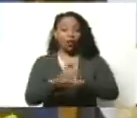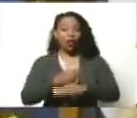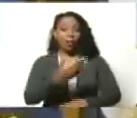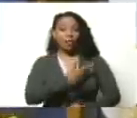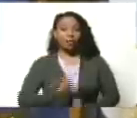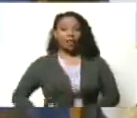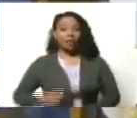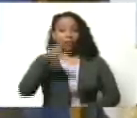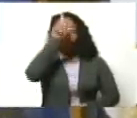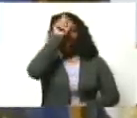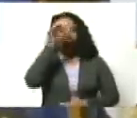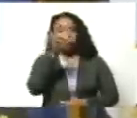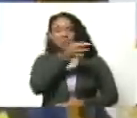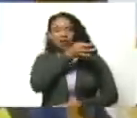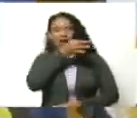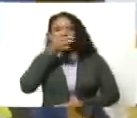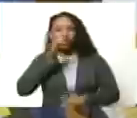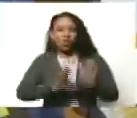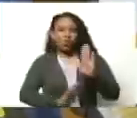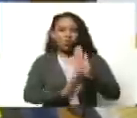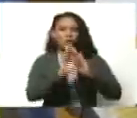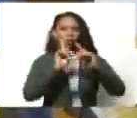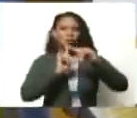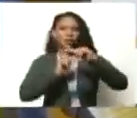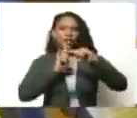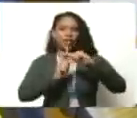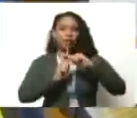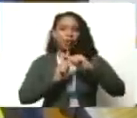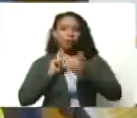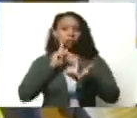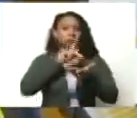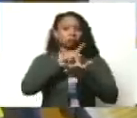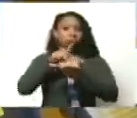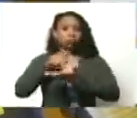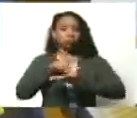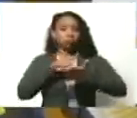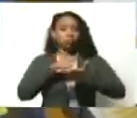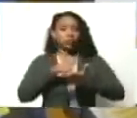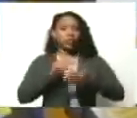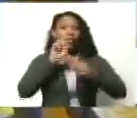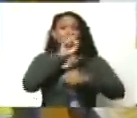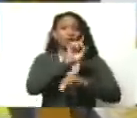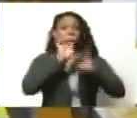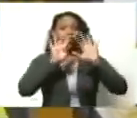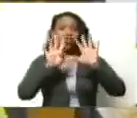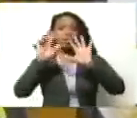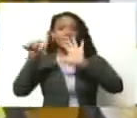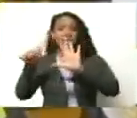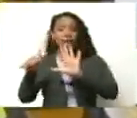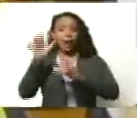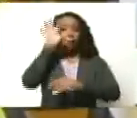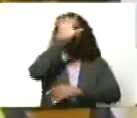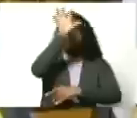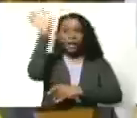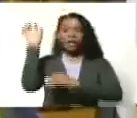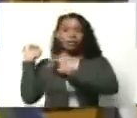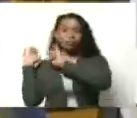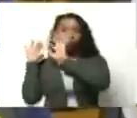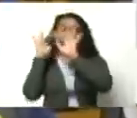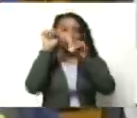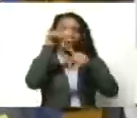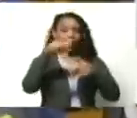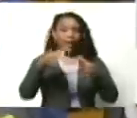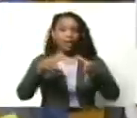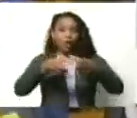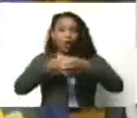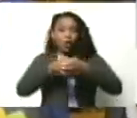al-Sisi todo el éxito con la participación de más de 196 países en esta cumbre